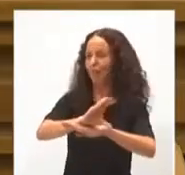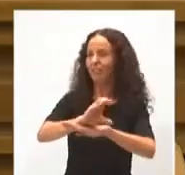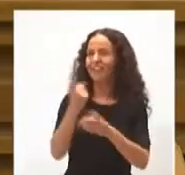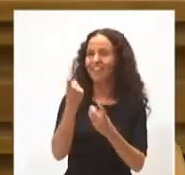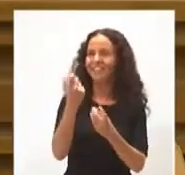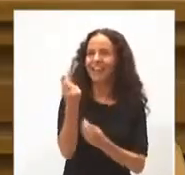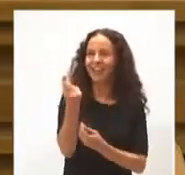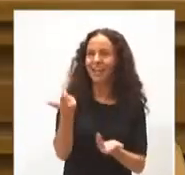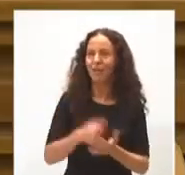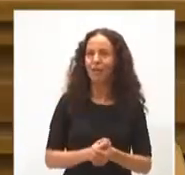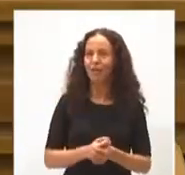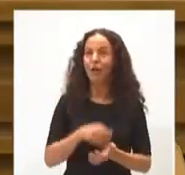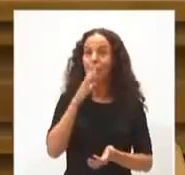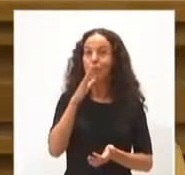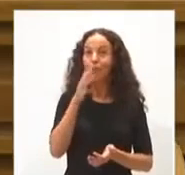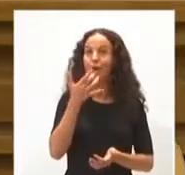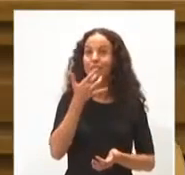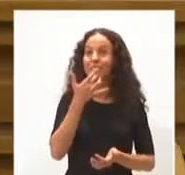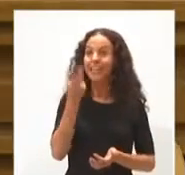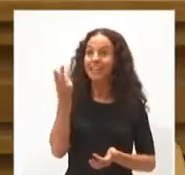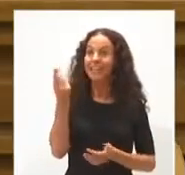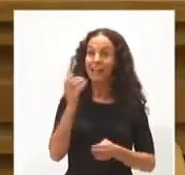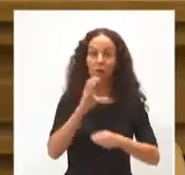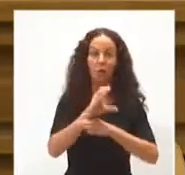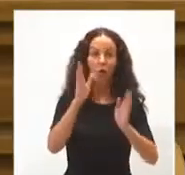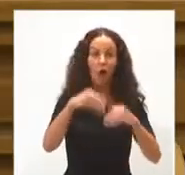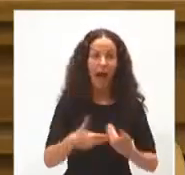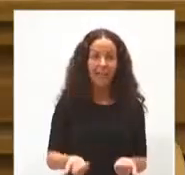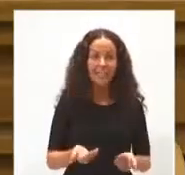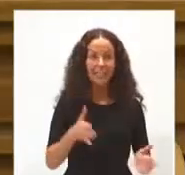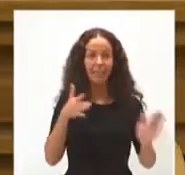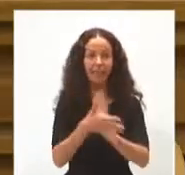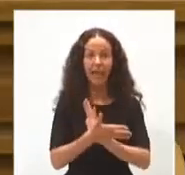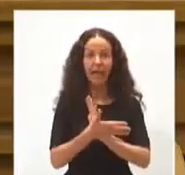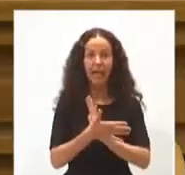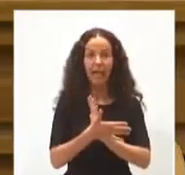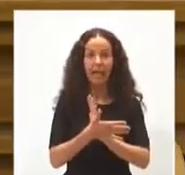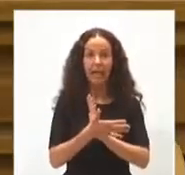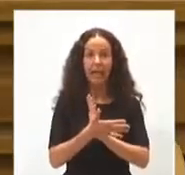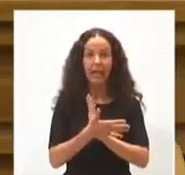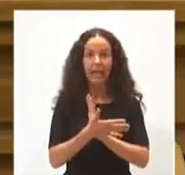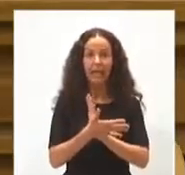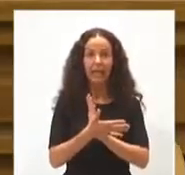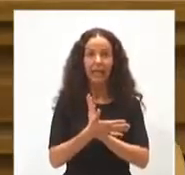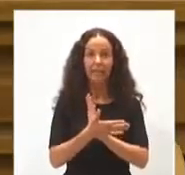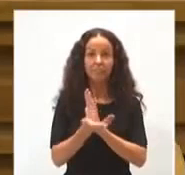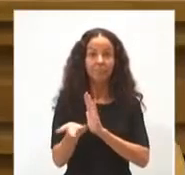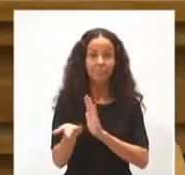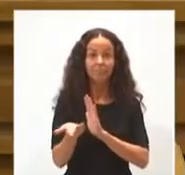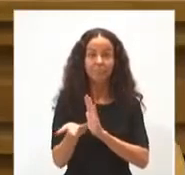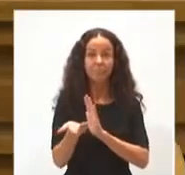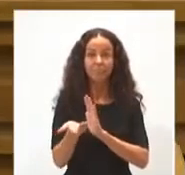porque de lo contrario estaríamos condenando a otros sectores a acabar esa formación